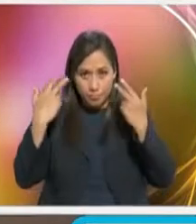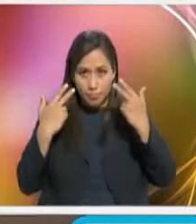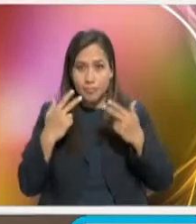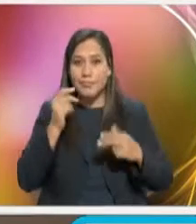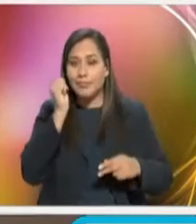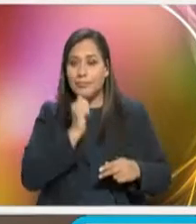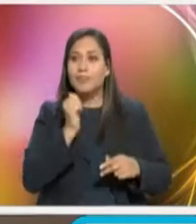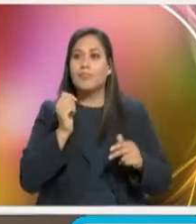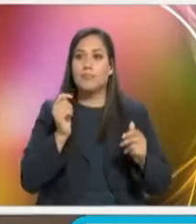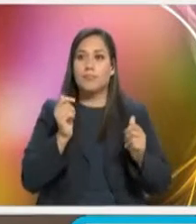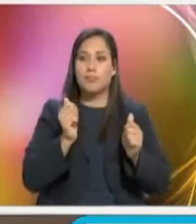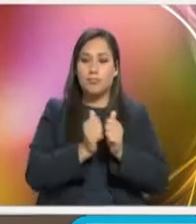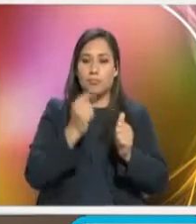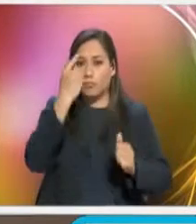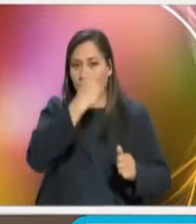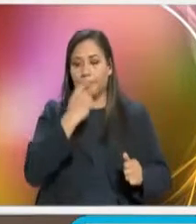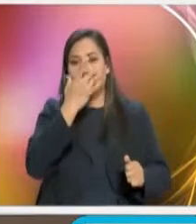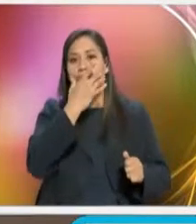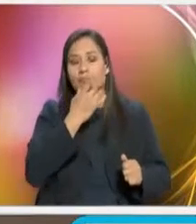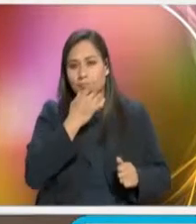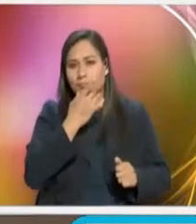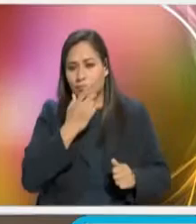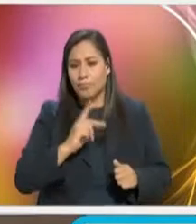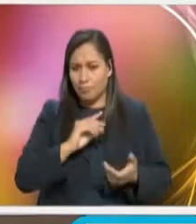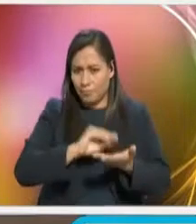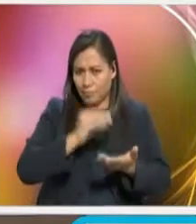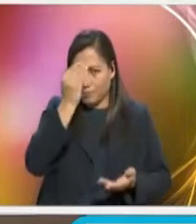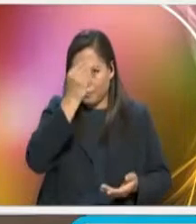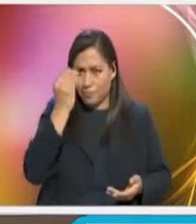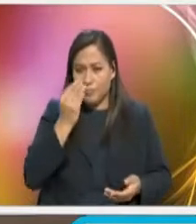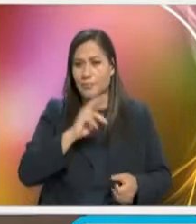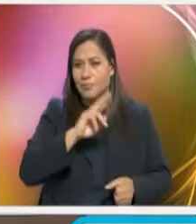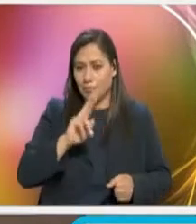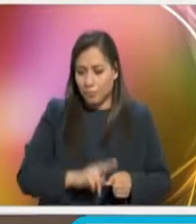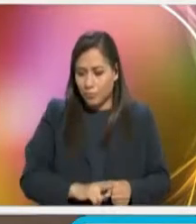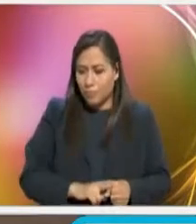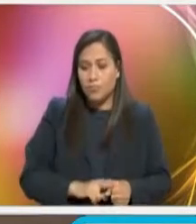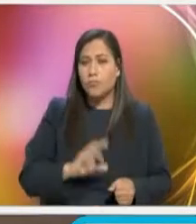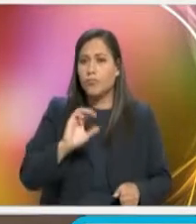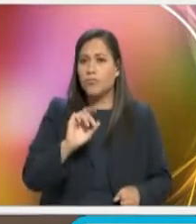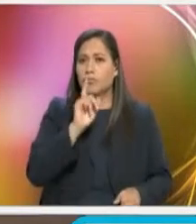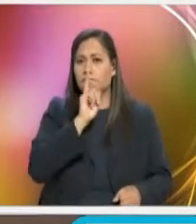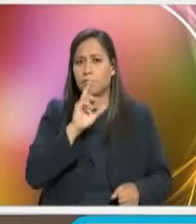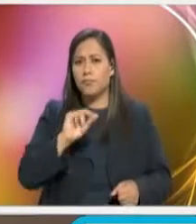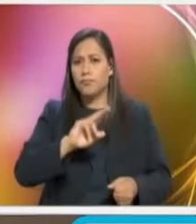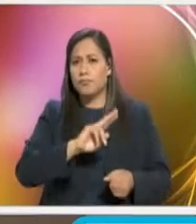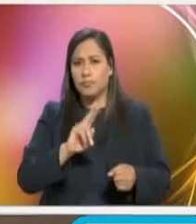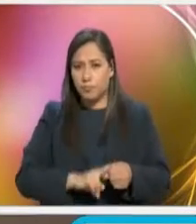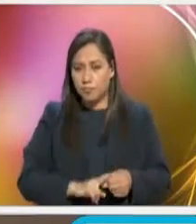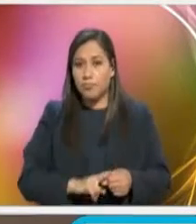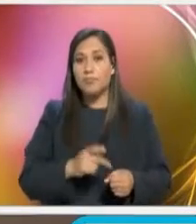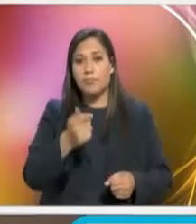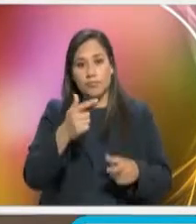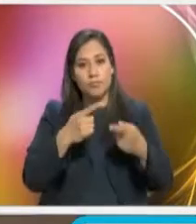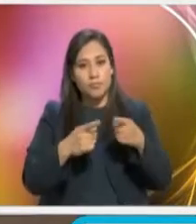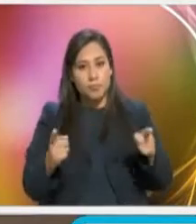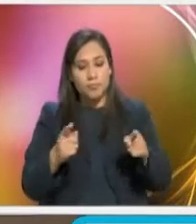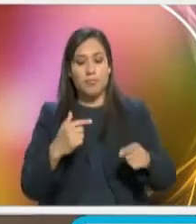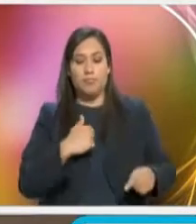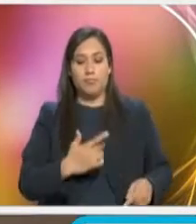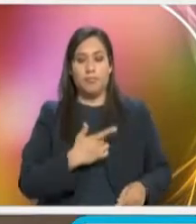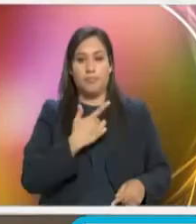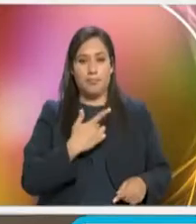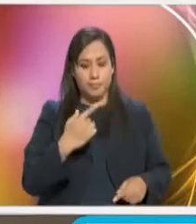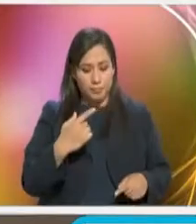que ver muchísimo con la simetría del rostro, ¿no? Nuestro maquillaje natural o no natural, pero algo que haga la diferencia en sentirnos